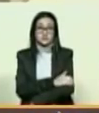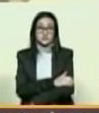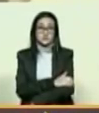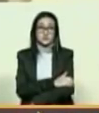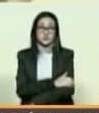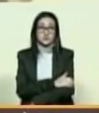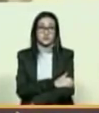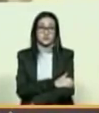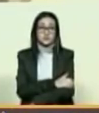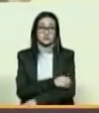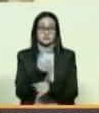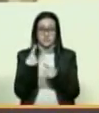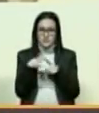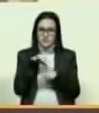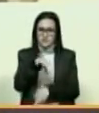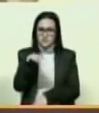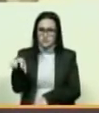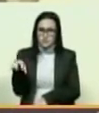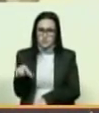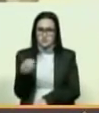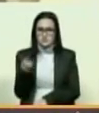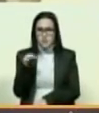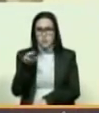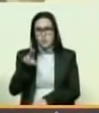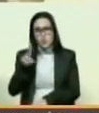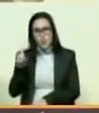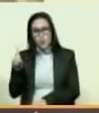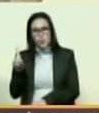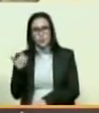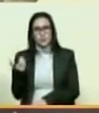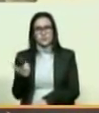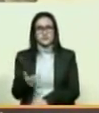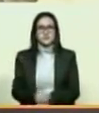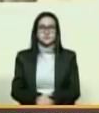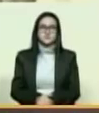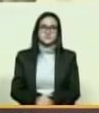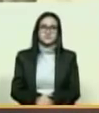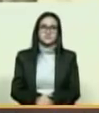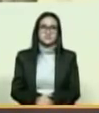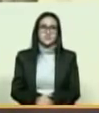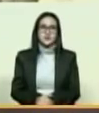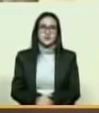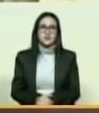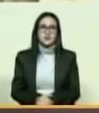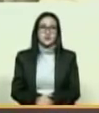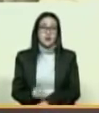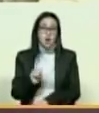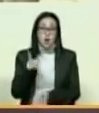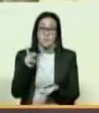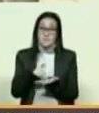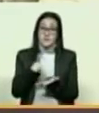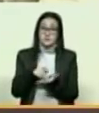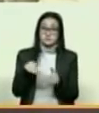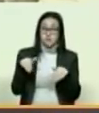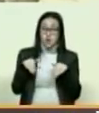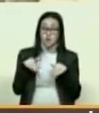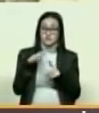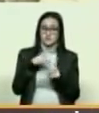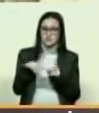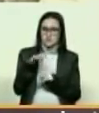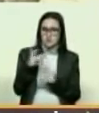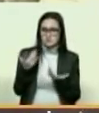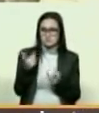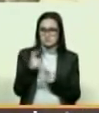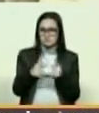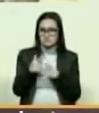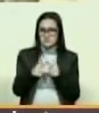enrolada en los distintos sectores de lo que era la MUD o lo que es la MUD, podría no participar? ¿Podemos estar en una situación parecida a lo que pasó